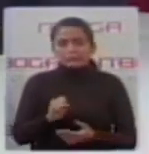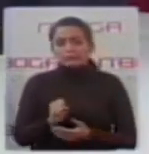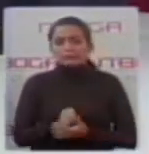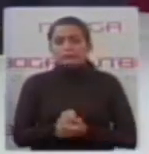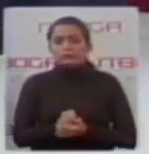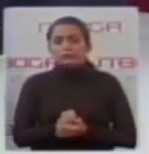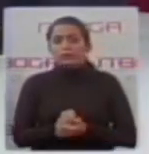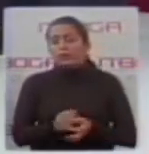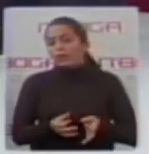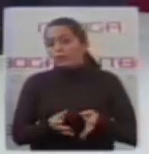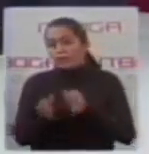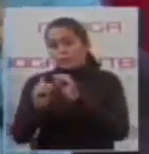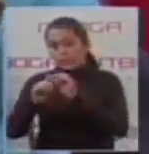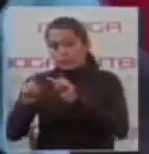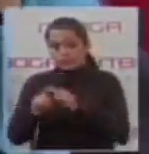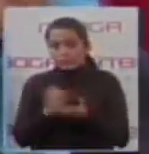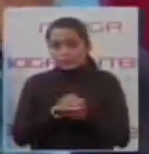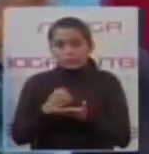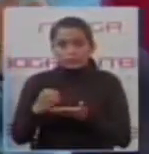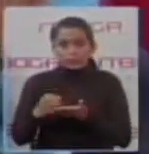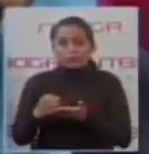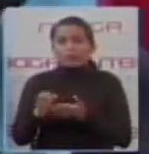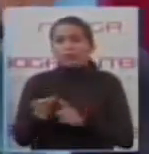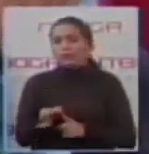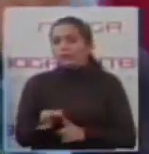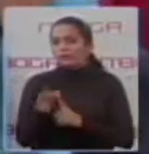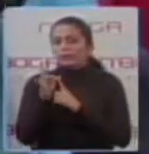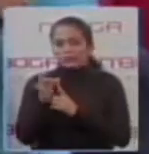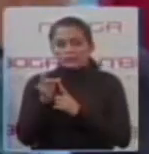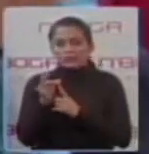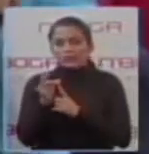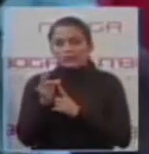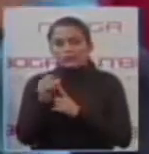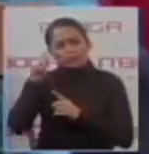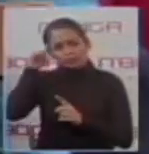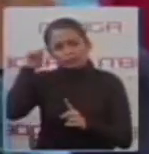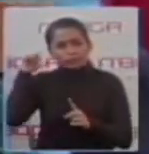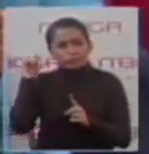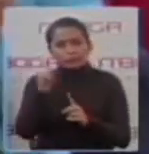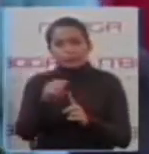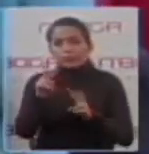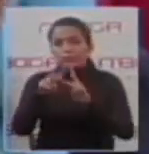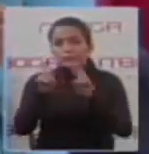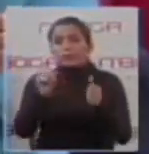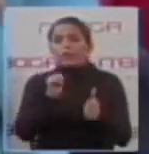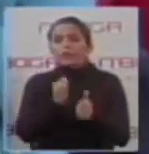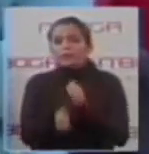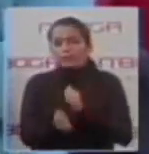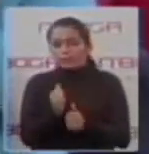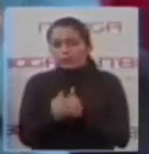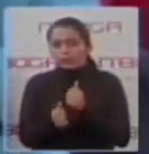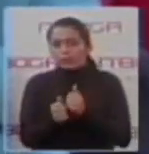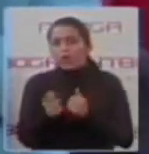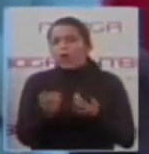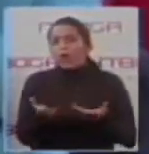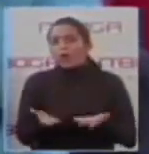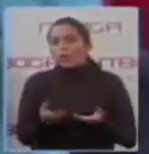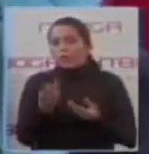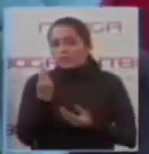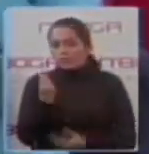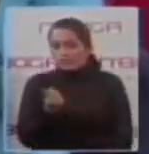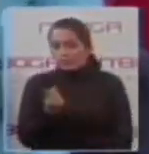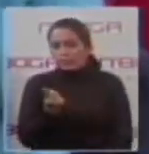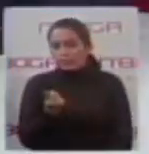formas de poder medirlo. Estos cursos son especializados, netamente enfocados en deporte. Entiendo. Hay finanzas orientadas al deporte que